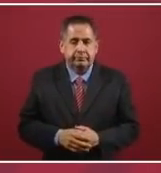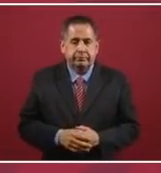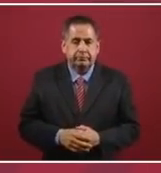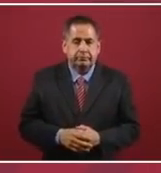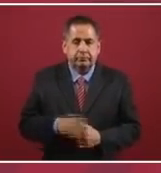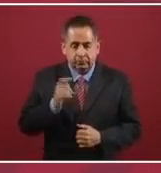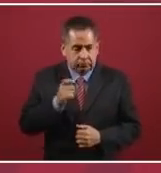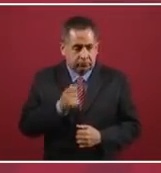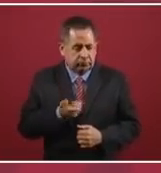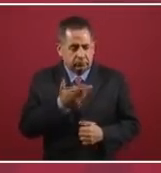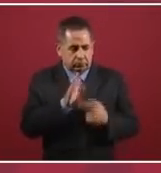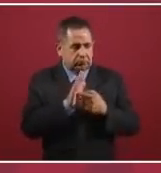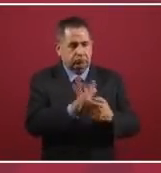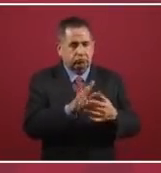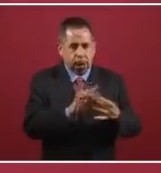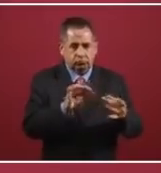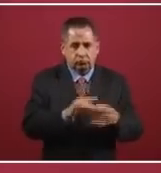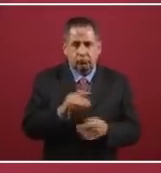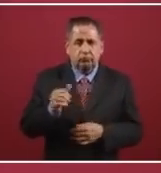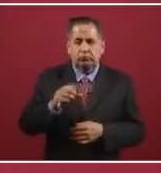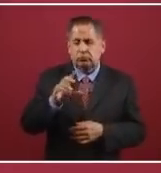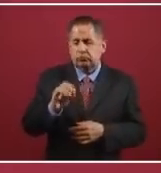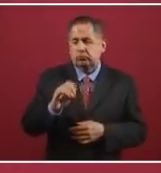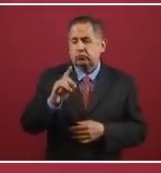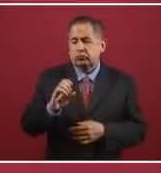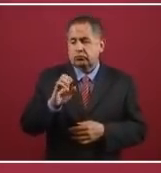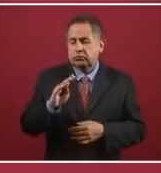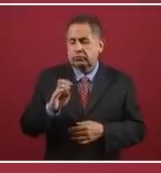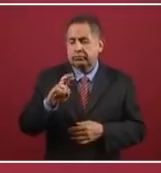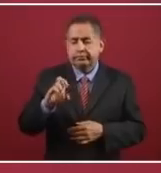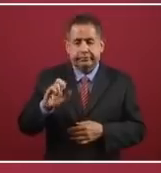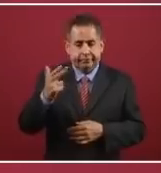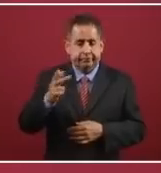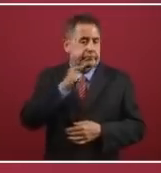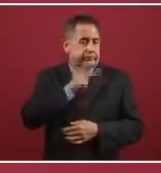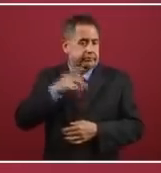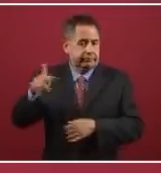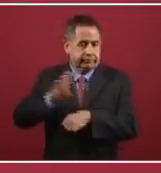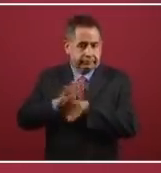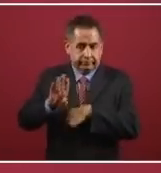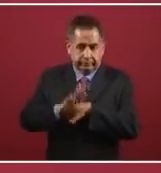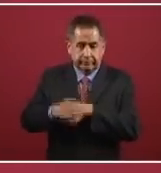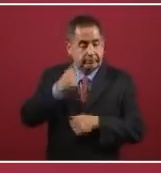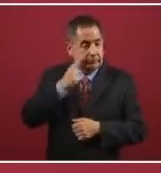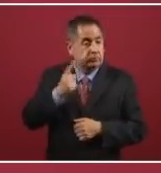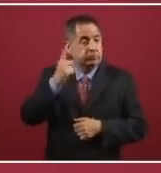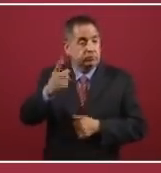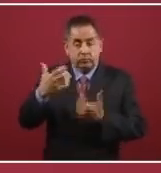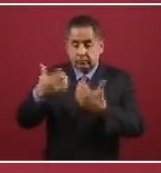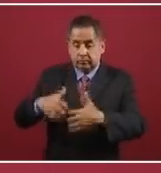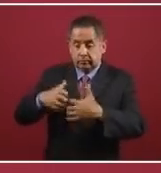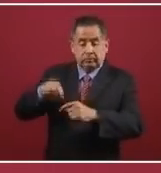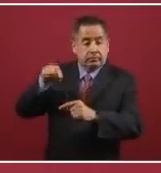Y les puse el ejemplo de Odebrecht, de cómo una empresa